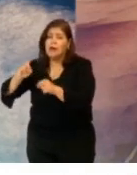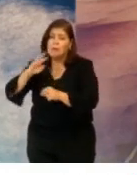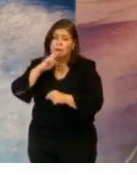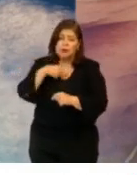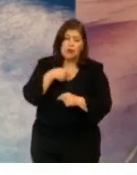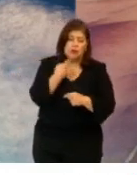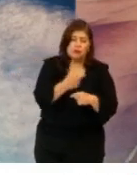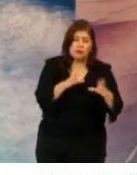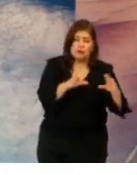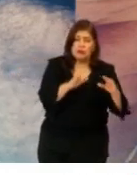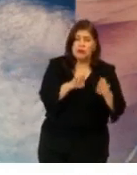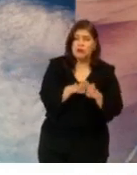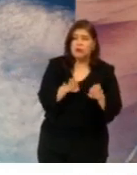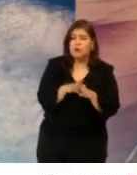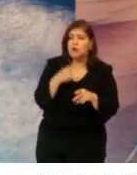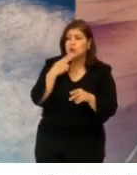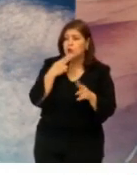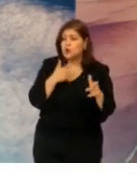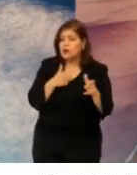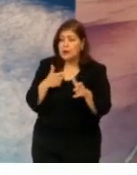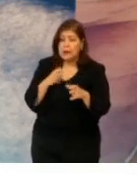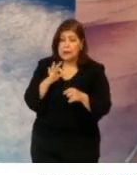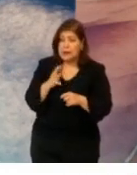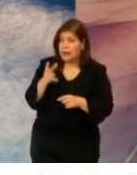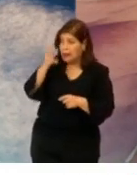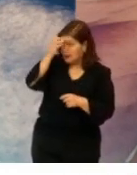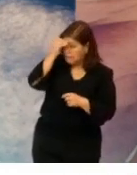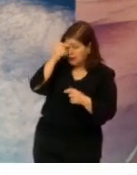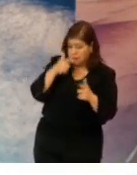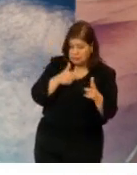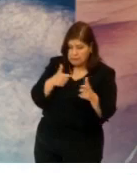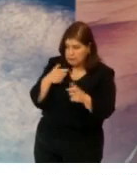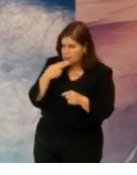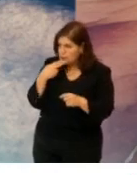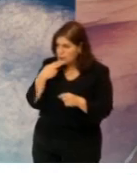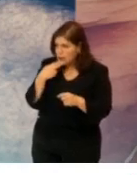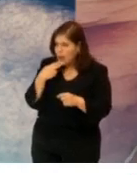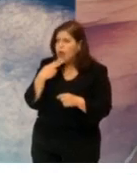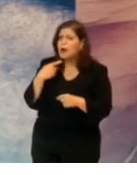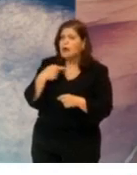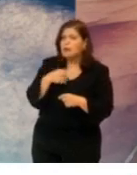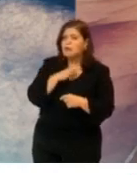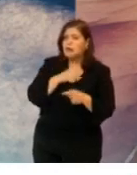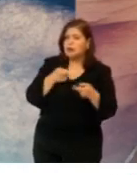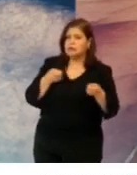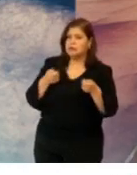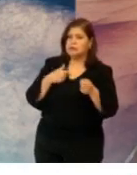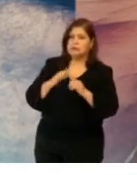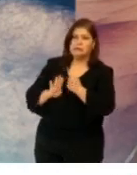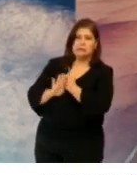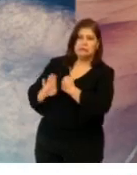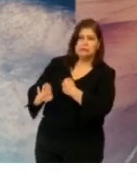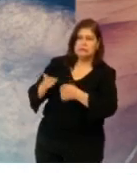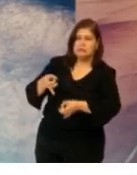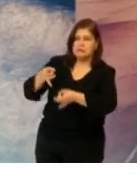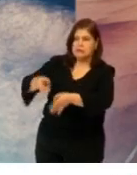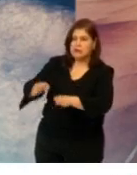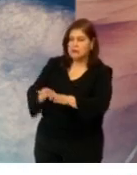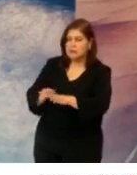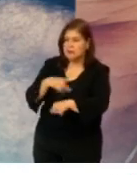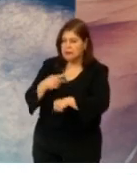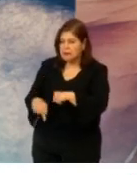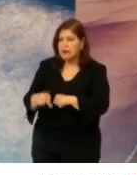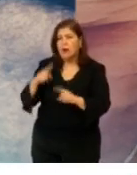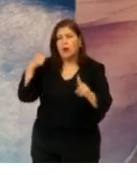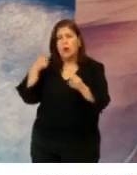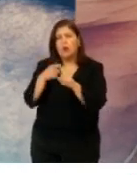las armas. Porque solamente aprendiéndolas a manejar pueden controlar el peligro. Entonces, una de las grandes tareas